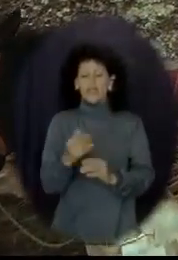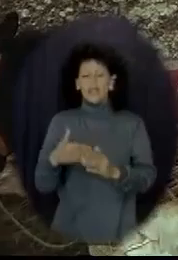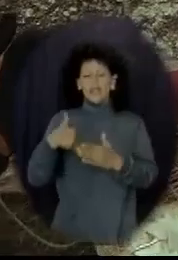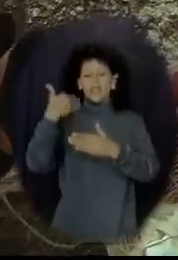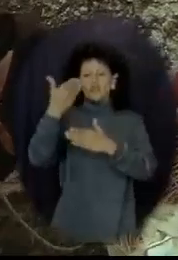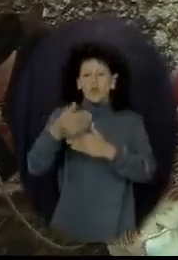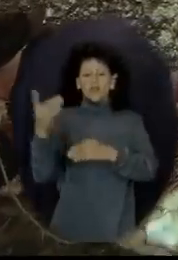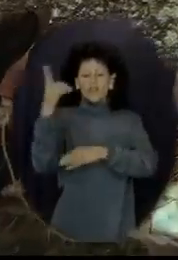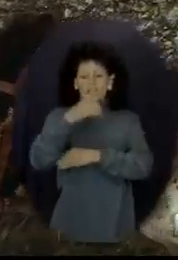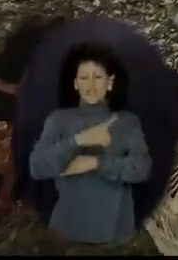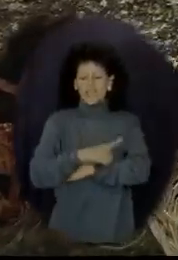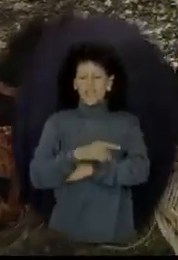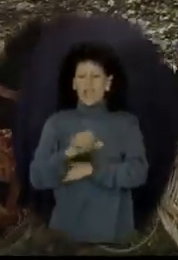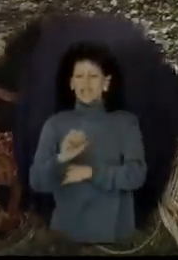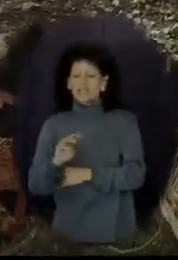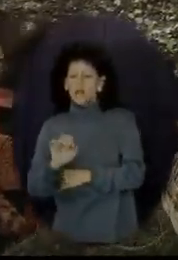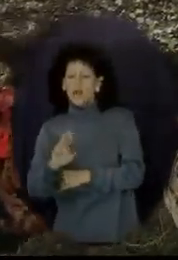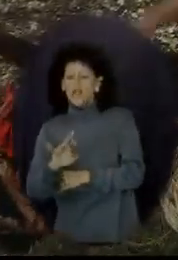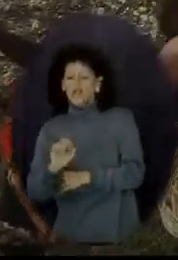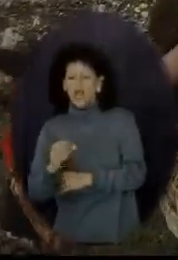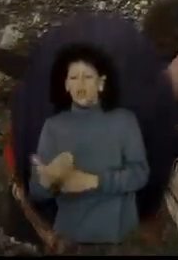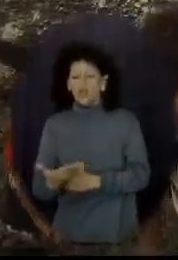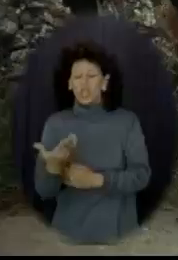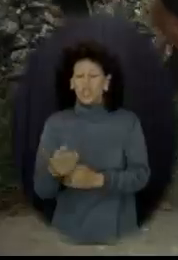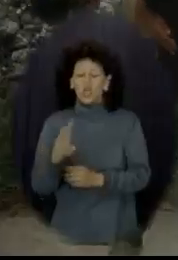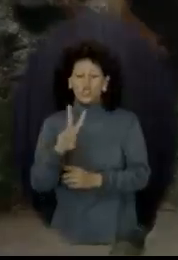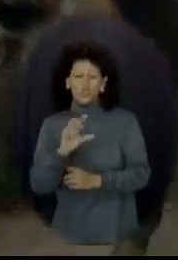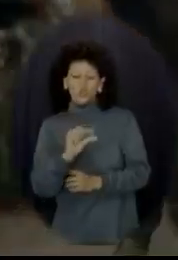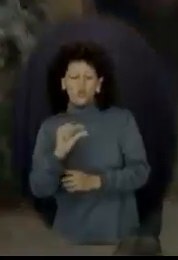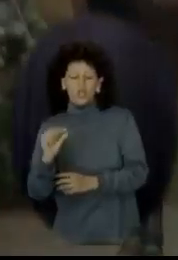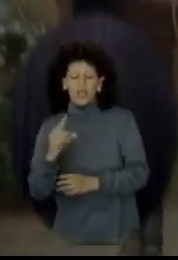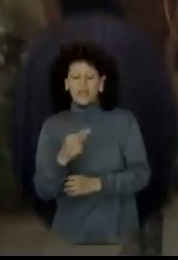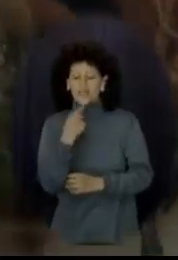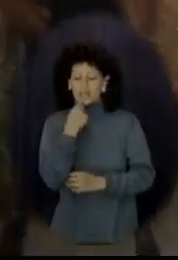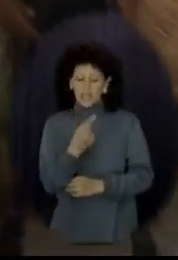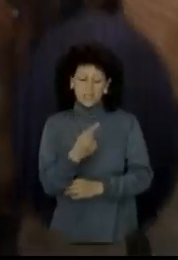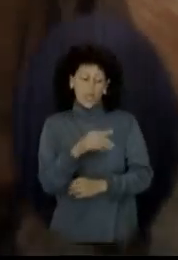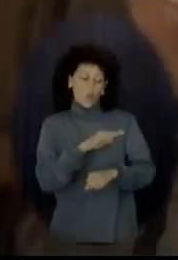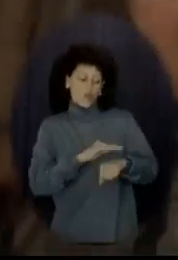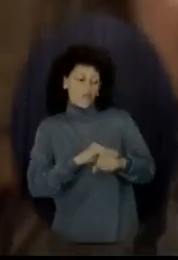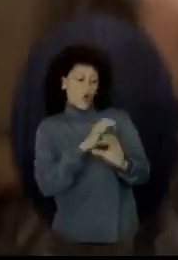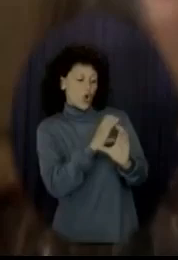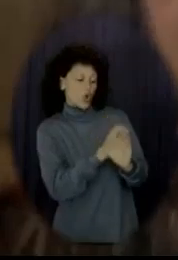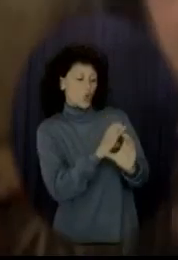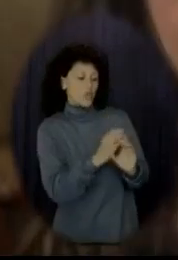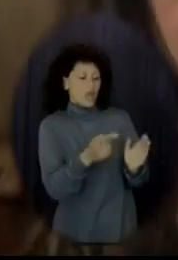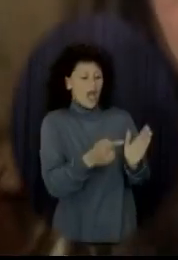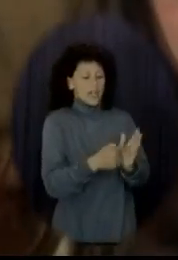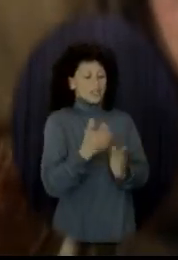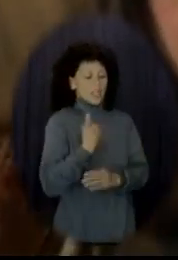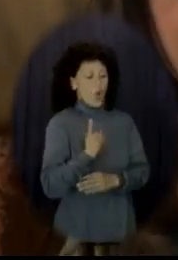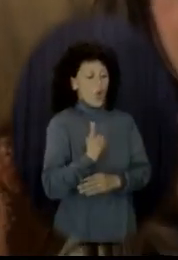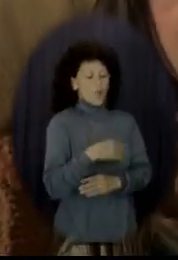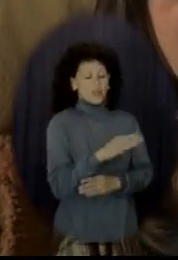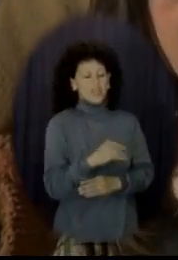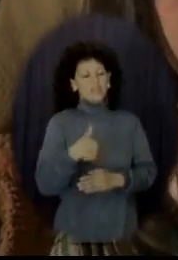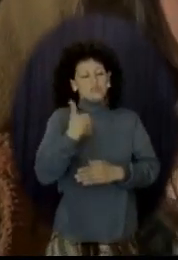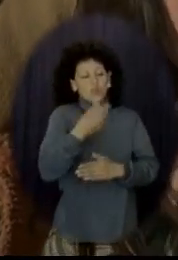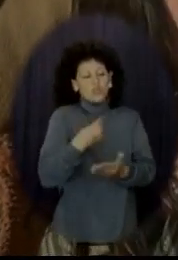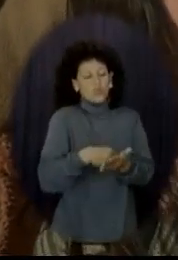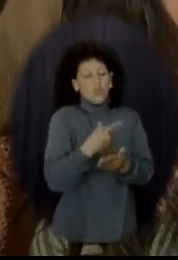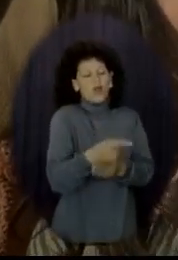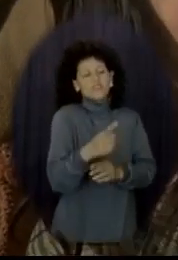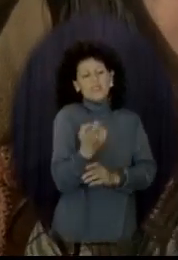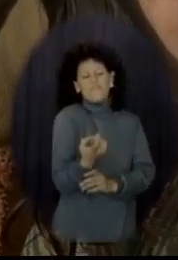cuidó. Al día siguiente, el samaritano sacó 2 monedas, se las dio al encargado y le dijo: cuida a este hombre y si gasta